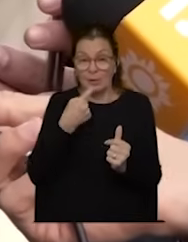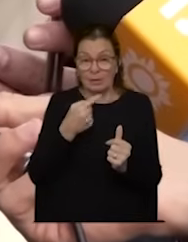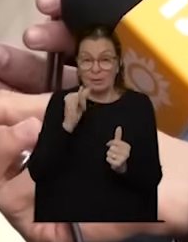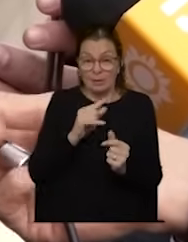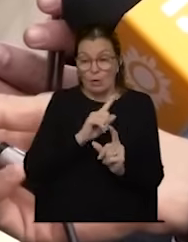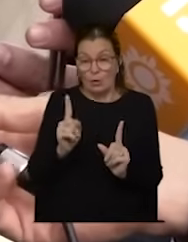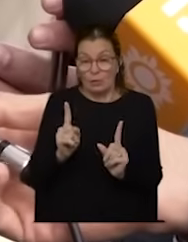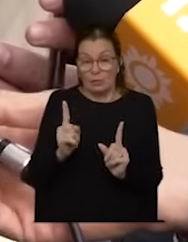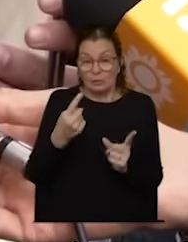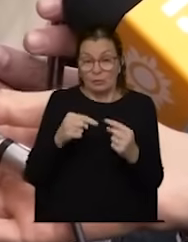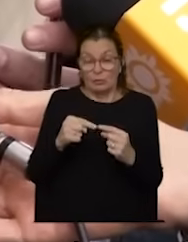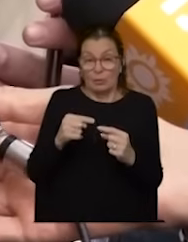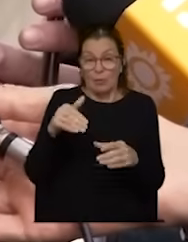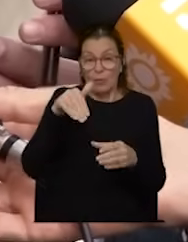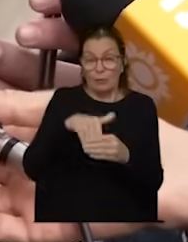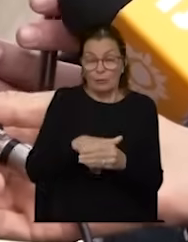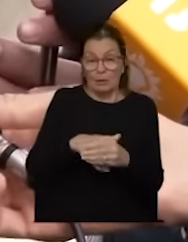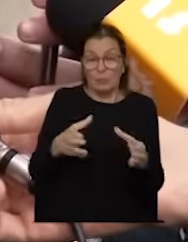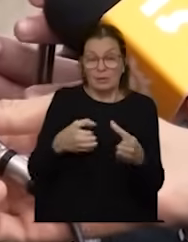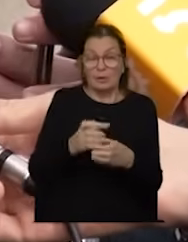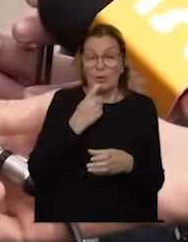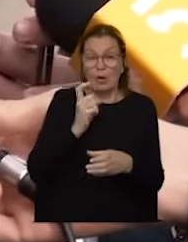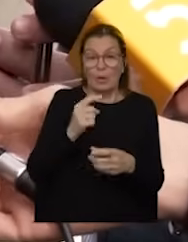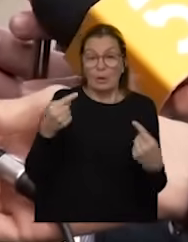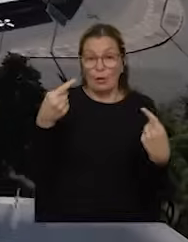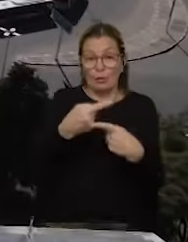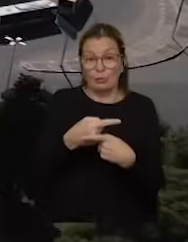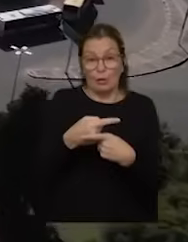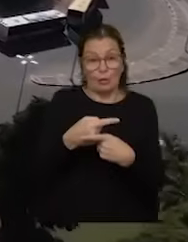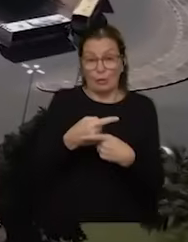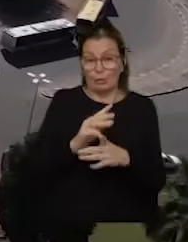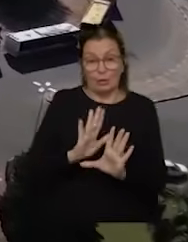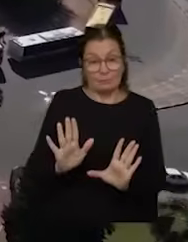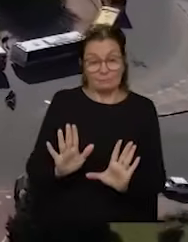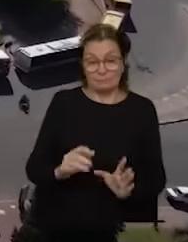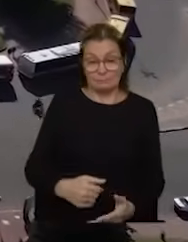sí o no y no vamos a votar como partido Colorado algo que va contra nuestros principios